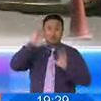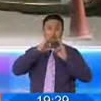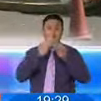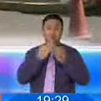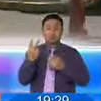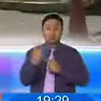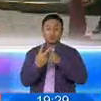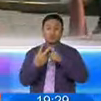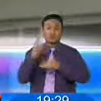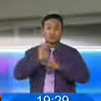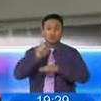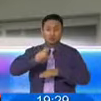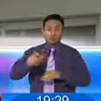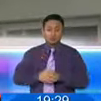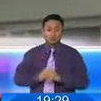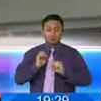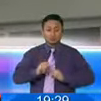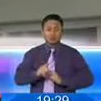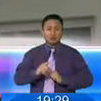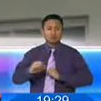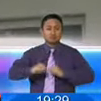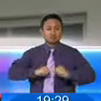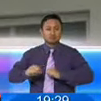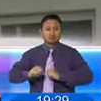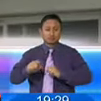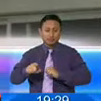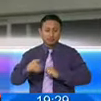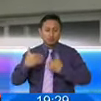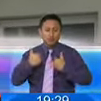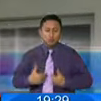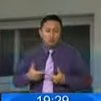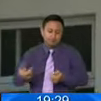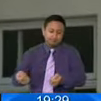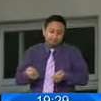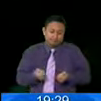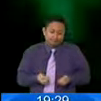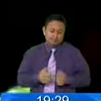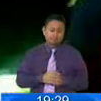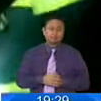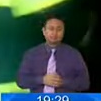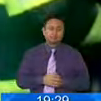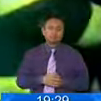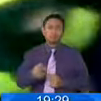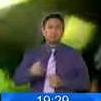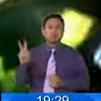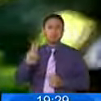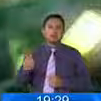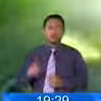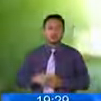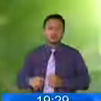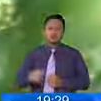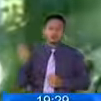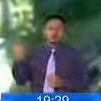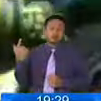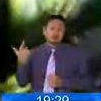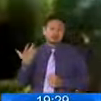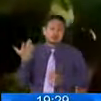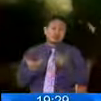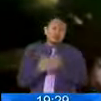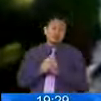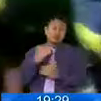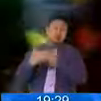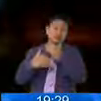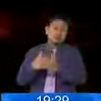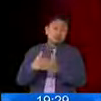la pareja de ecuatorianos para realizar los trámites de defunción y retirar los cuerpos. No así de los venezolanos, seguramente en las próximas